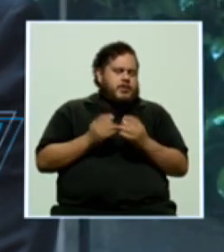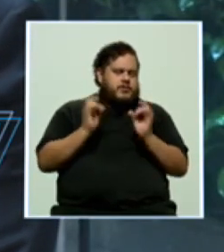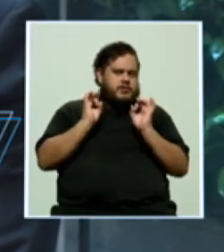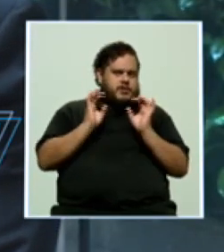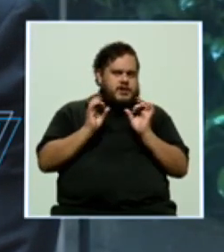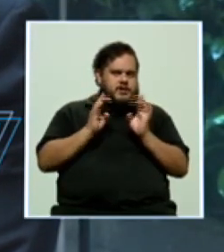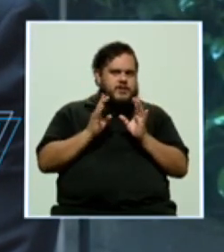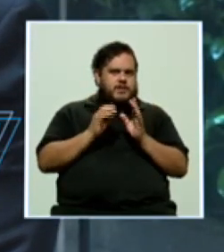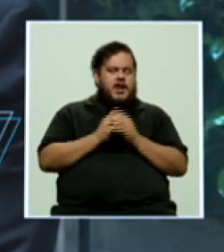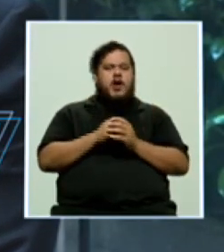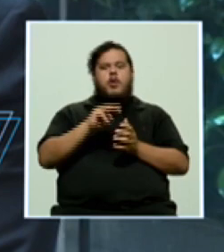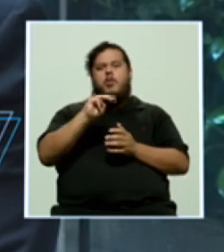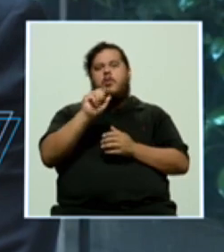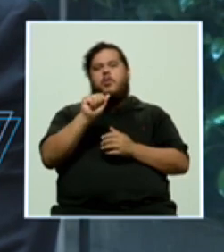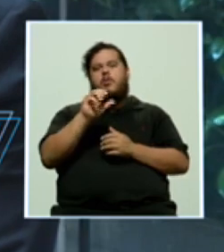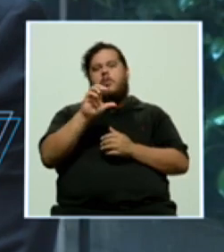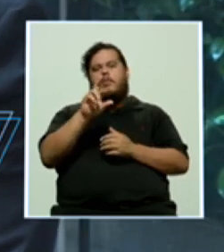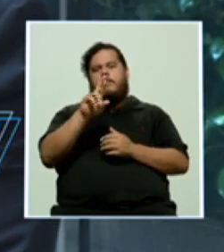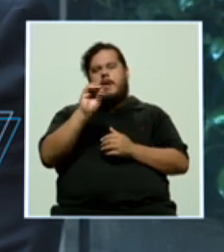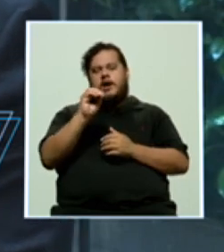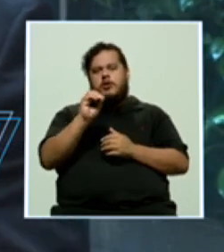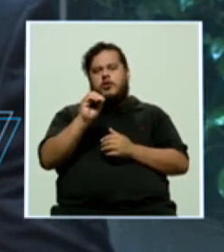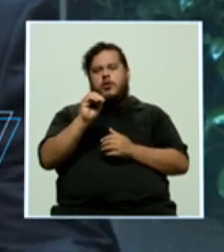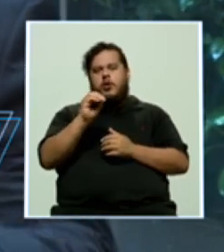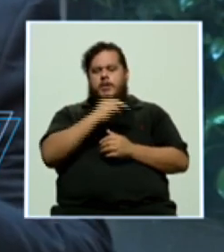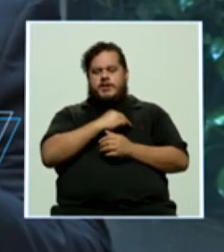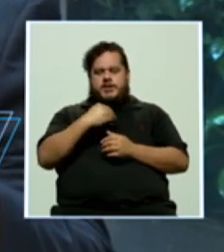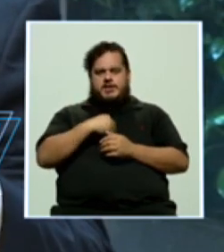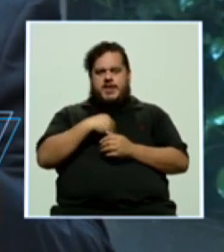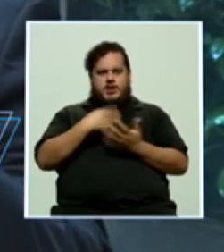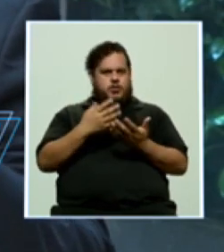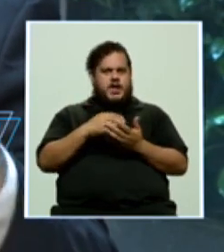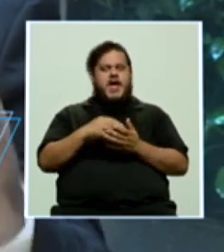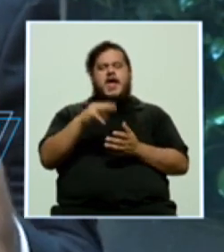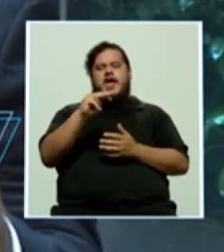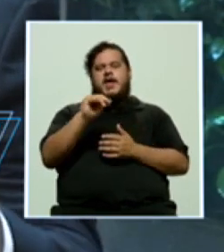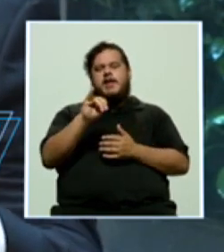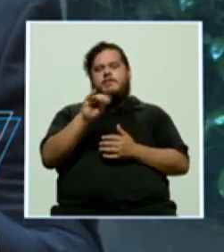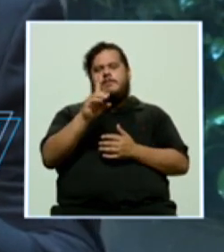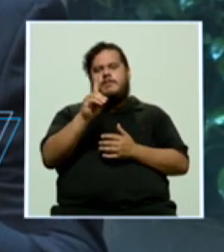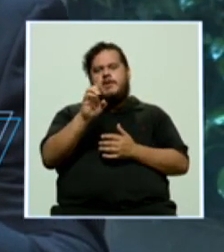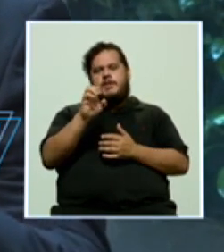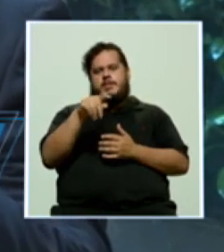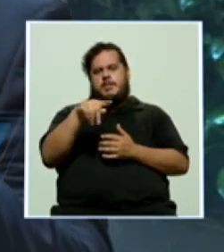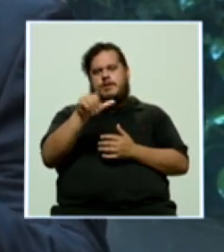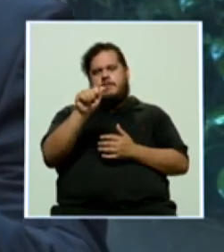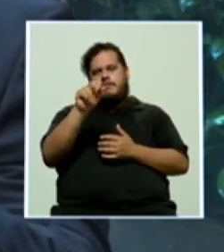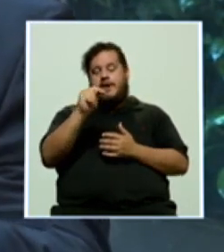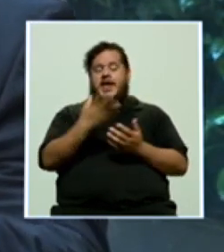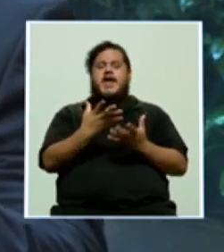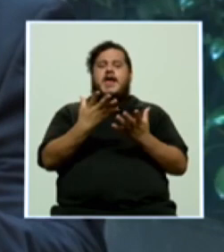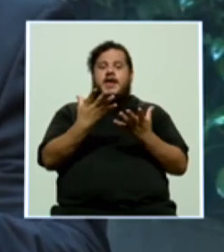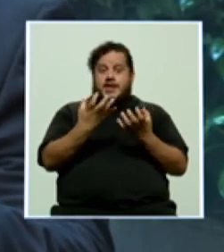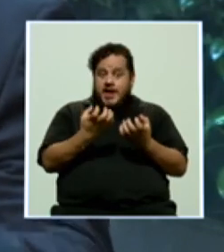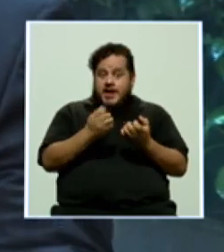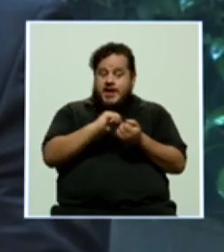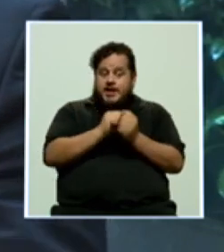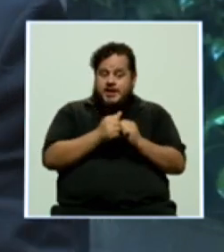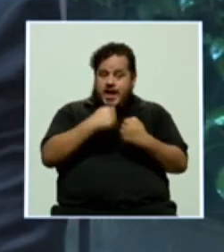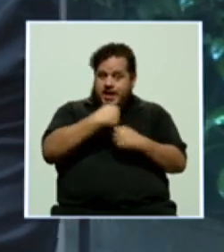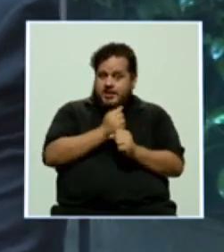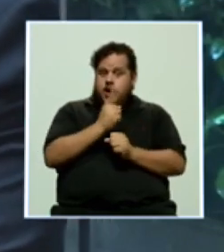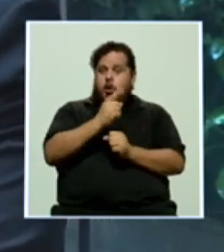de un macroministerio del Mideplan. Quieren crear un ministerio que llegue y que pueda